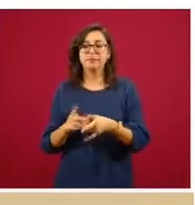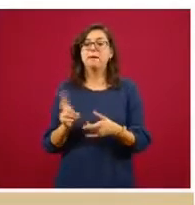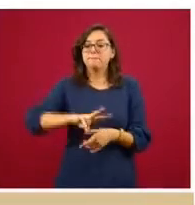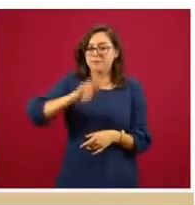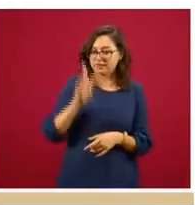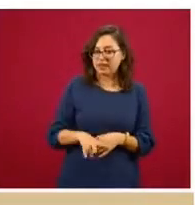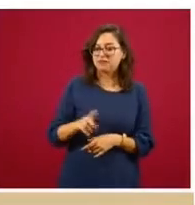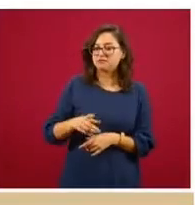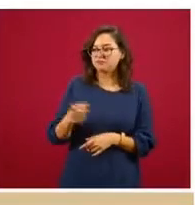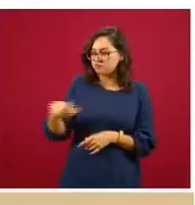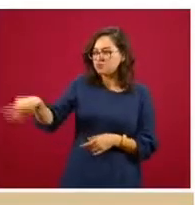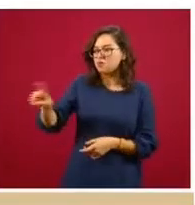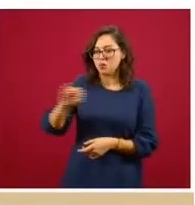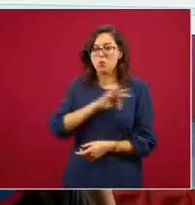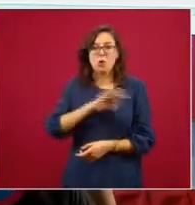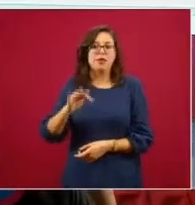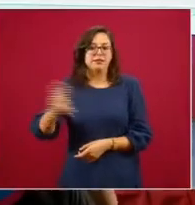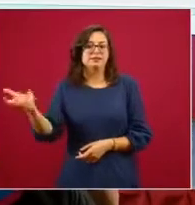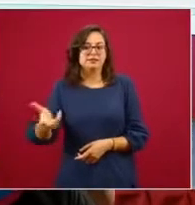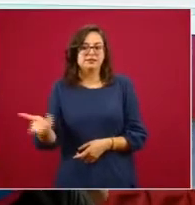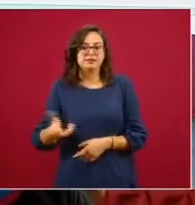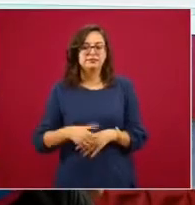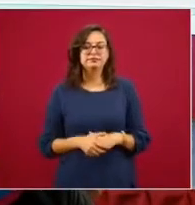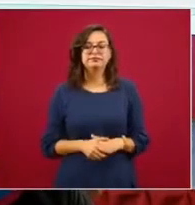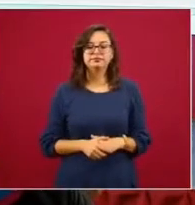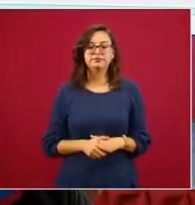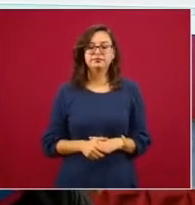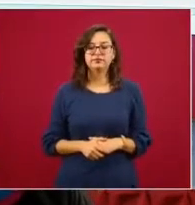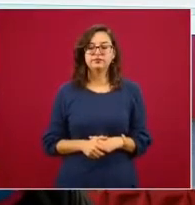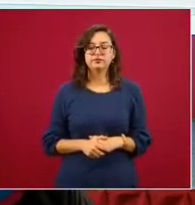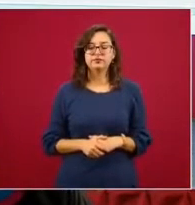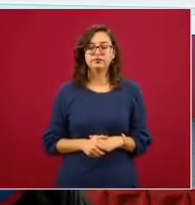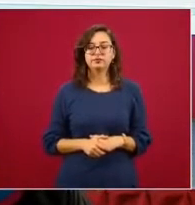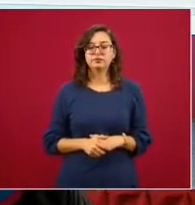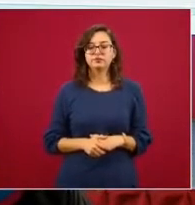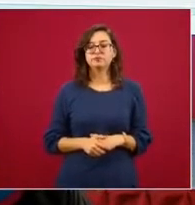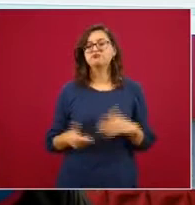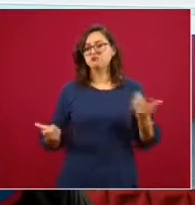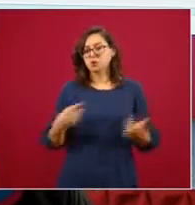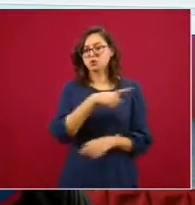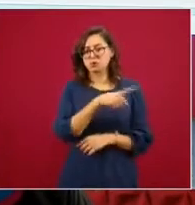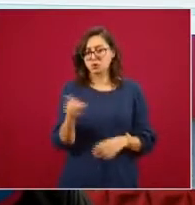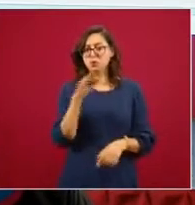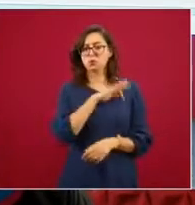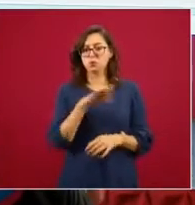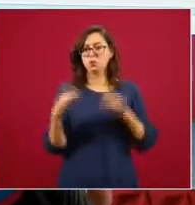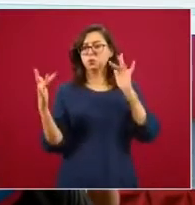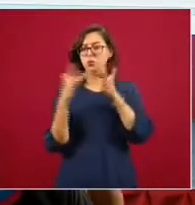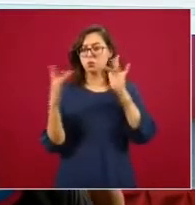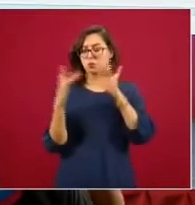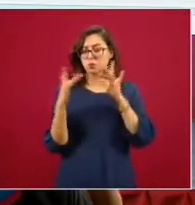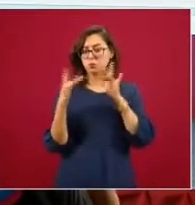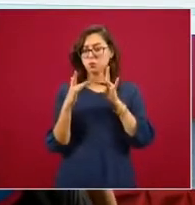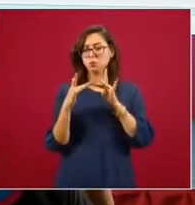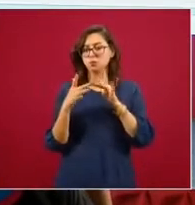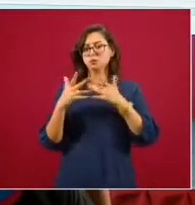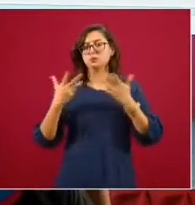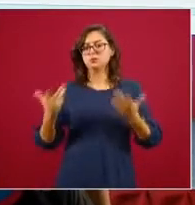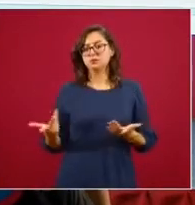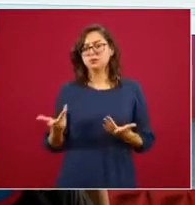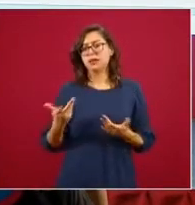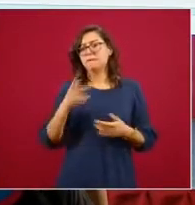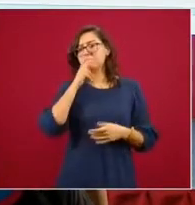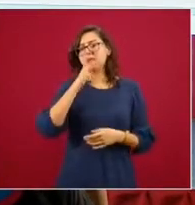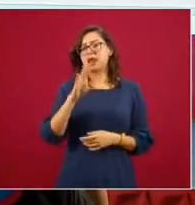realmente sí pueden hacer y que está en su control. Entonces, los invito a que contacten, válgame la